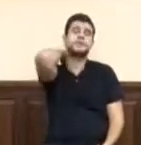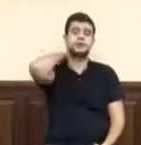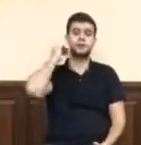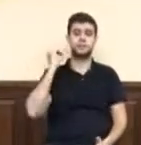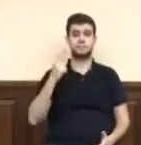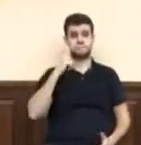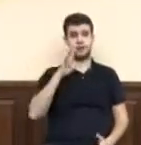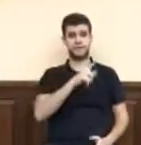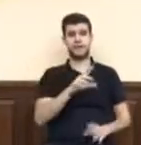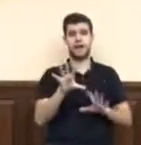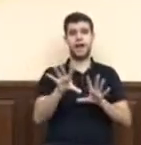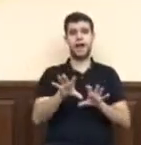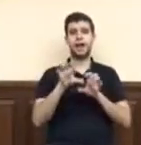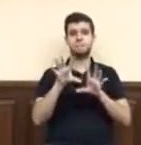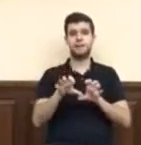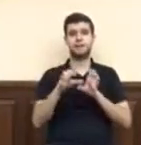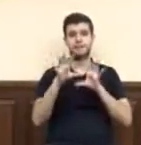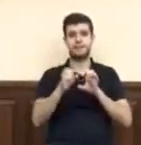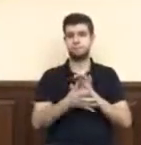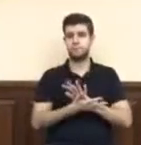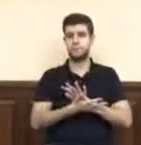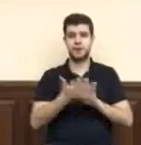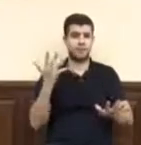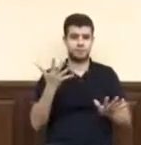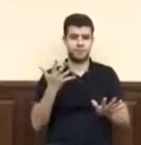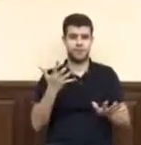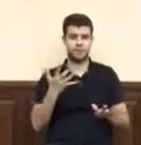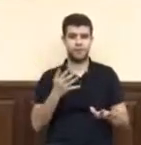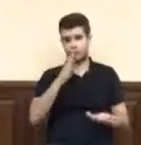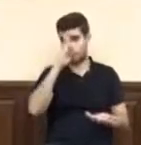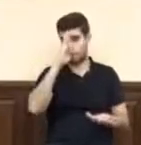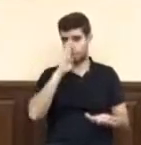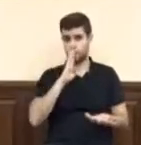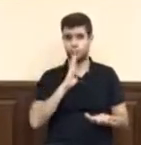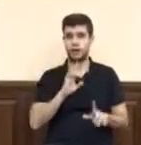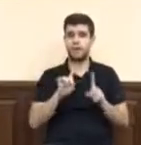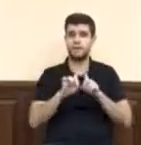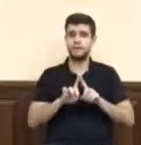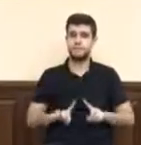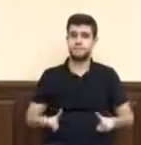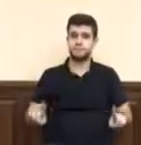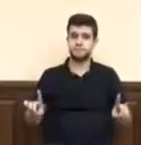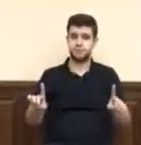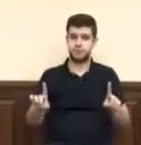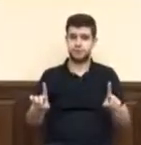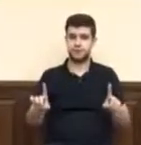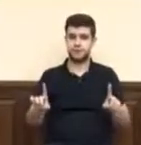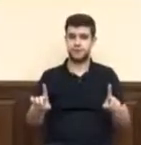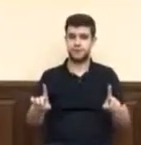pues aprendiendo muy, muy rápido a ocultar